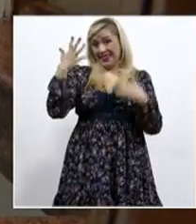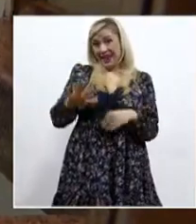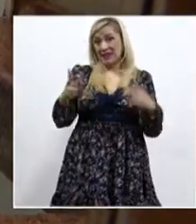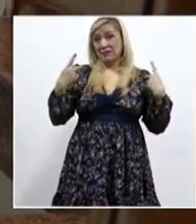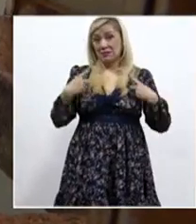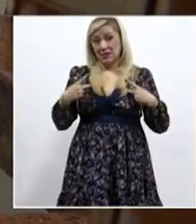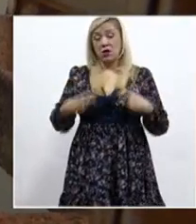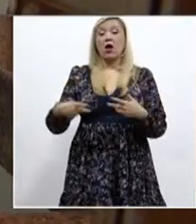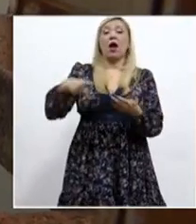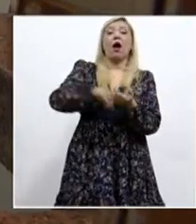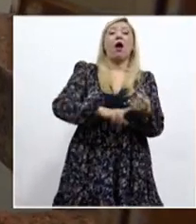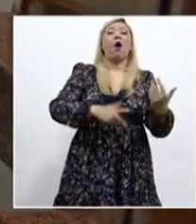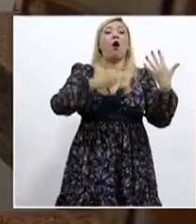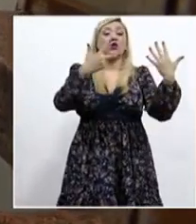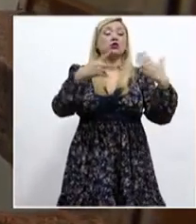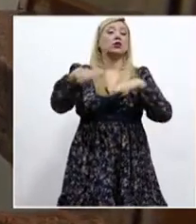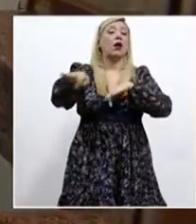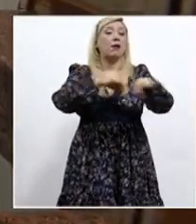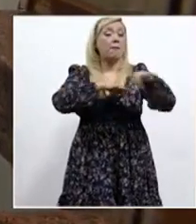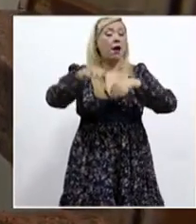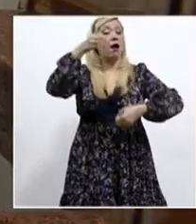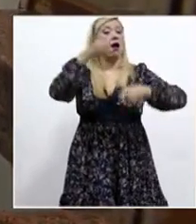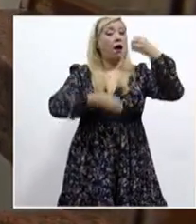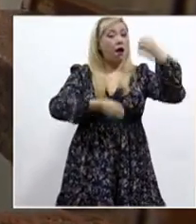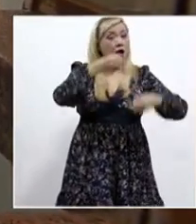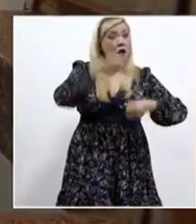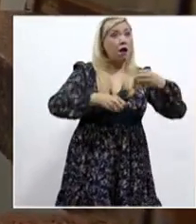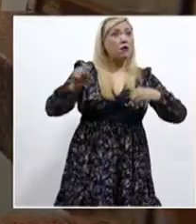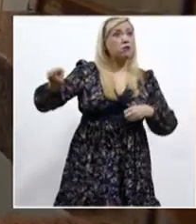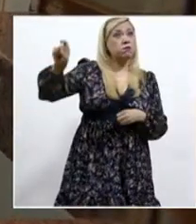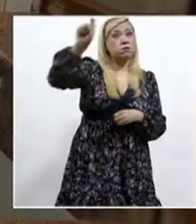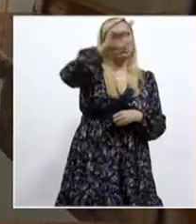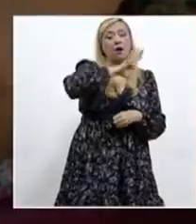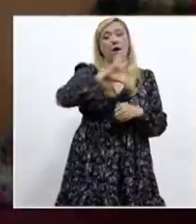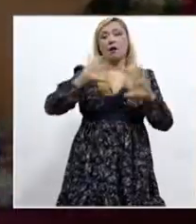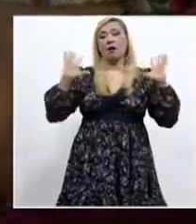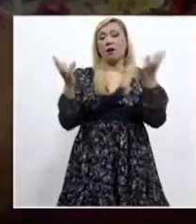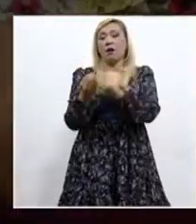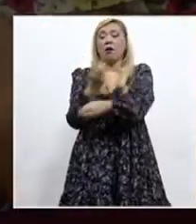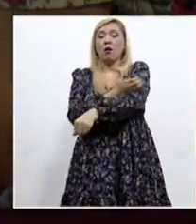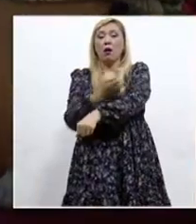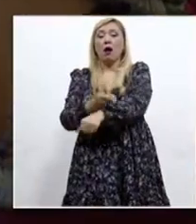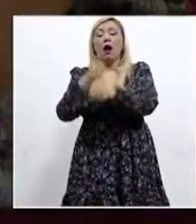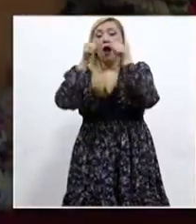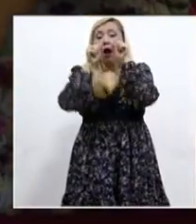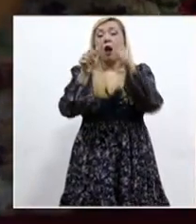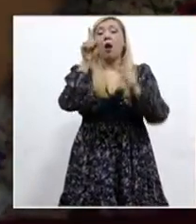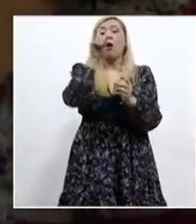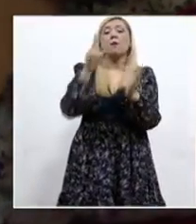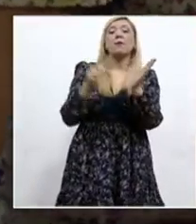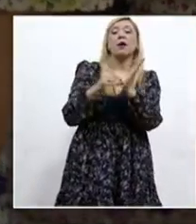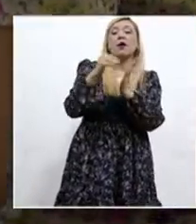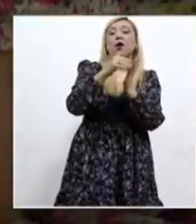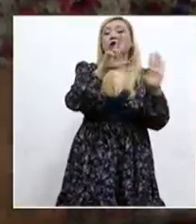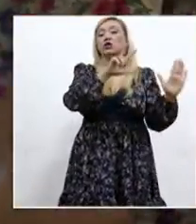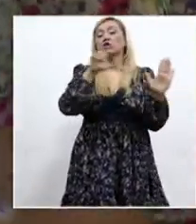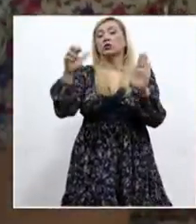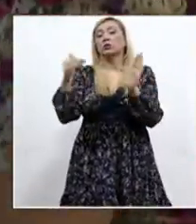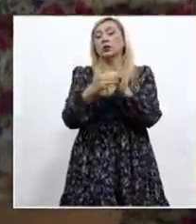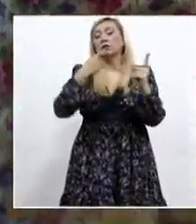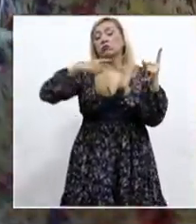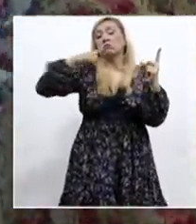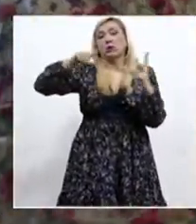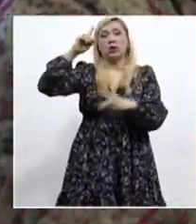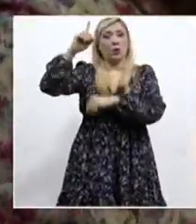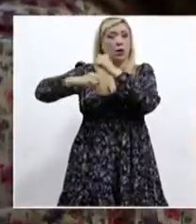que se destinará el presupuesto solicitado por el Poder Judicial de la Federación para el ejercicio fiscal 2024, monto